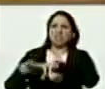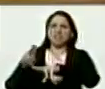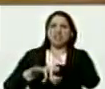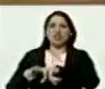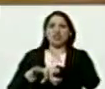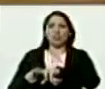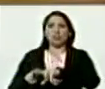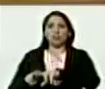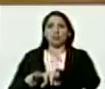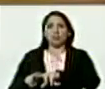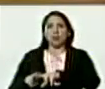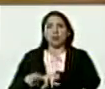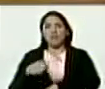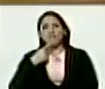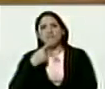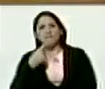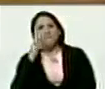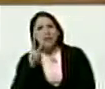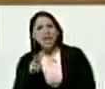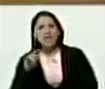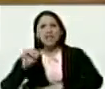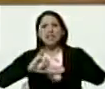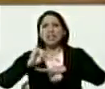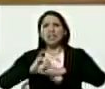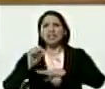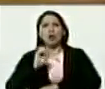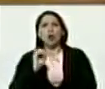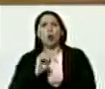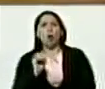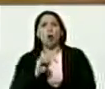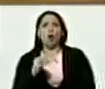instalada en la iglesia como una práctica continua.